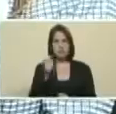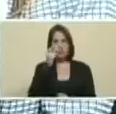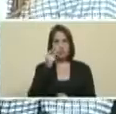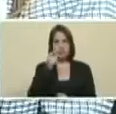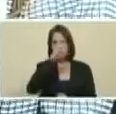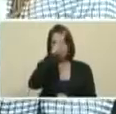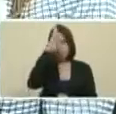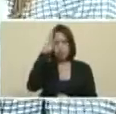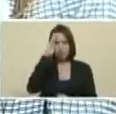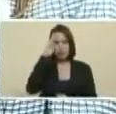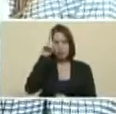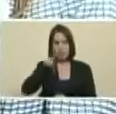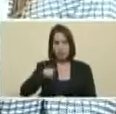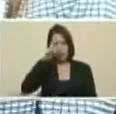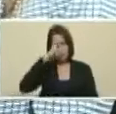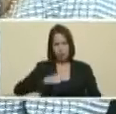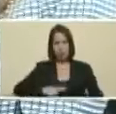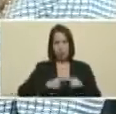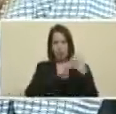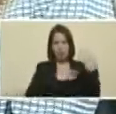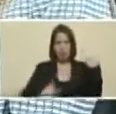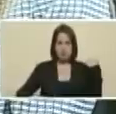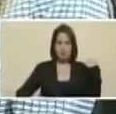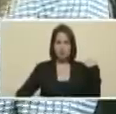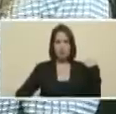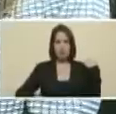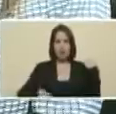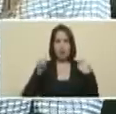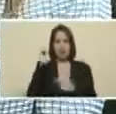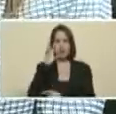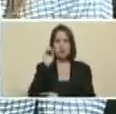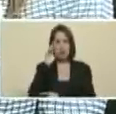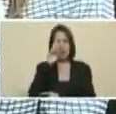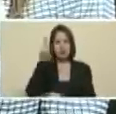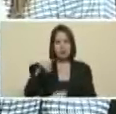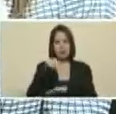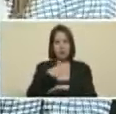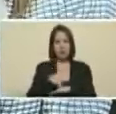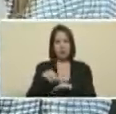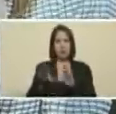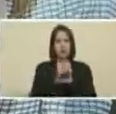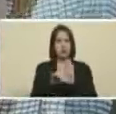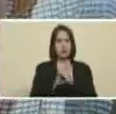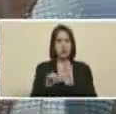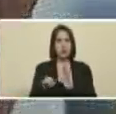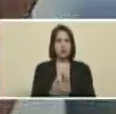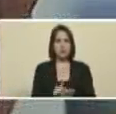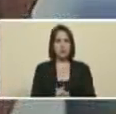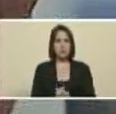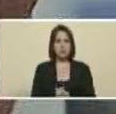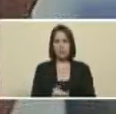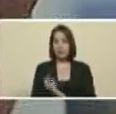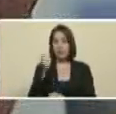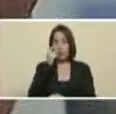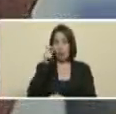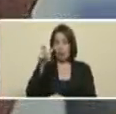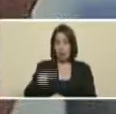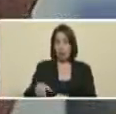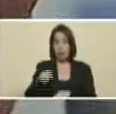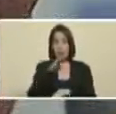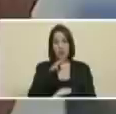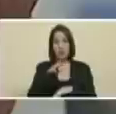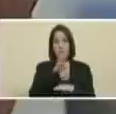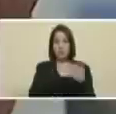Cabello Rondón, presidente de la Asamblea Nacional Constituyente, ciudadano Michael Moreno, presidente